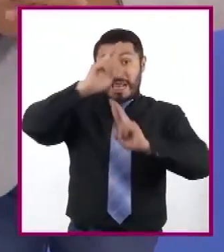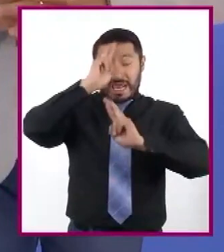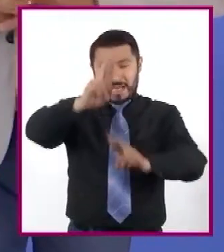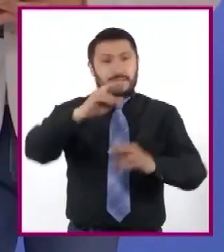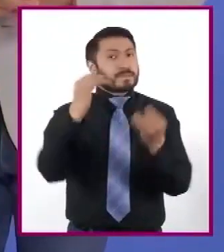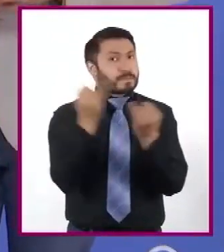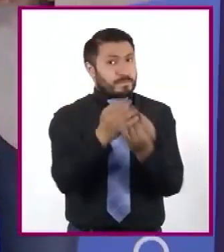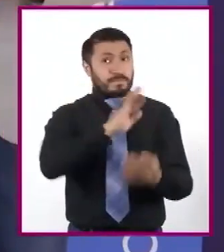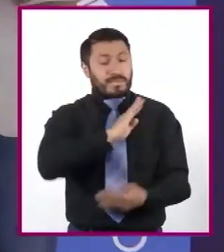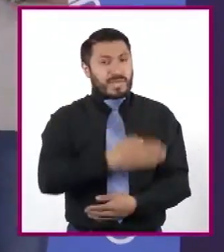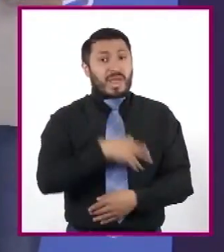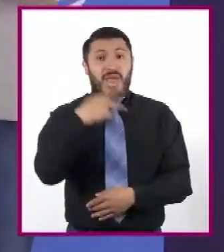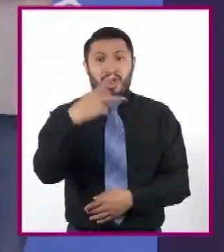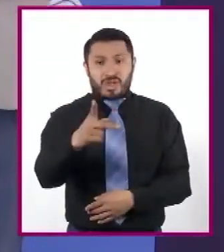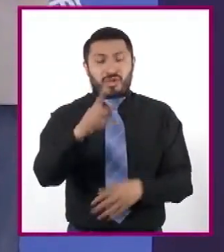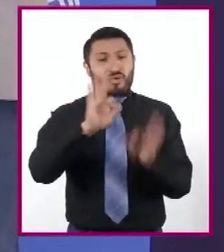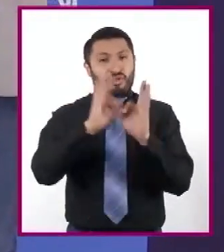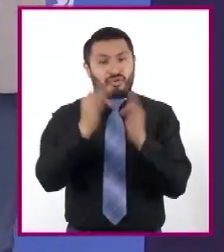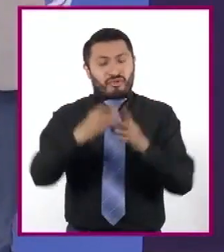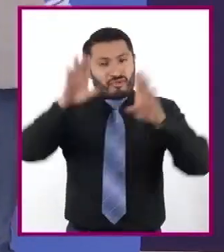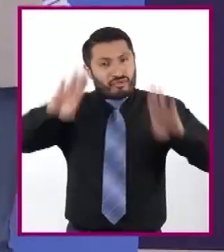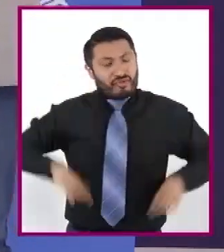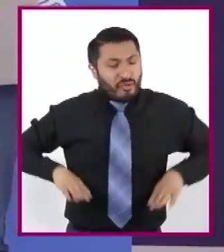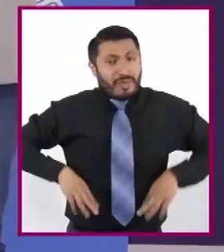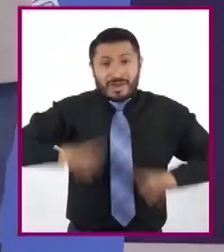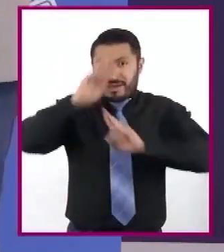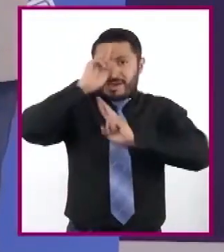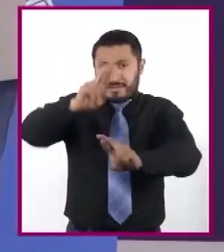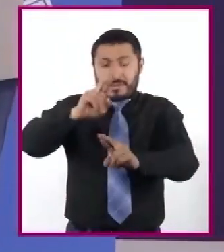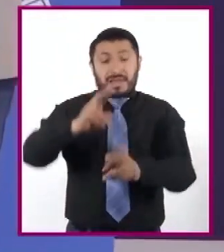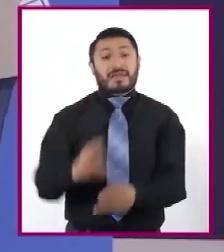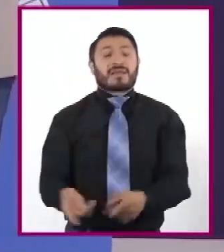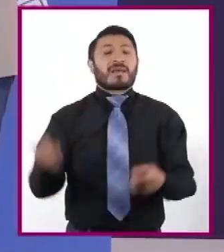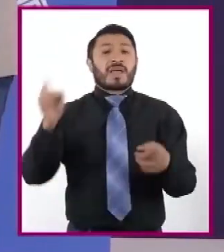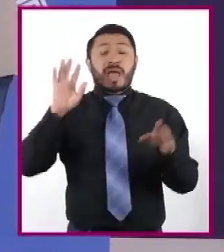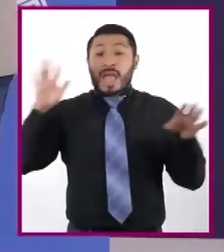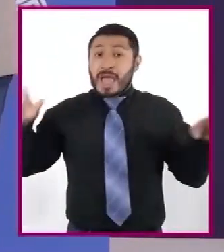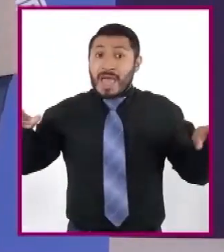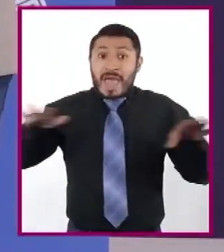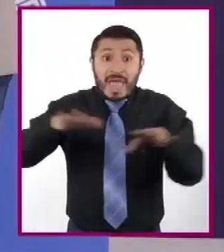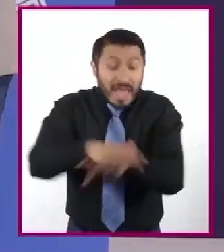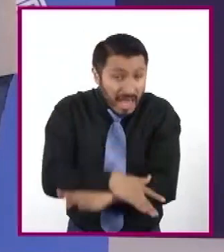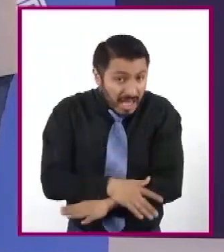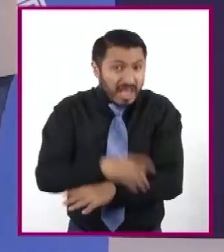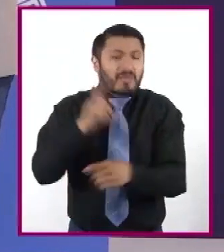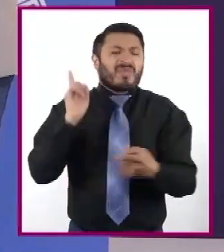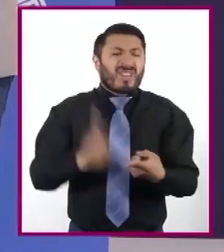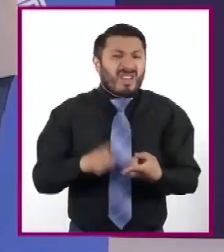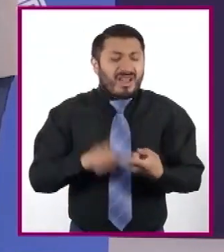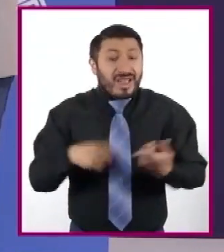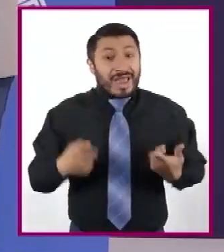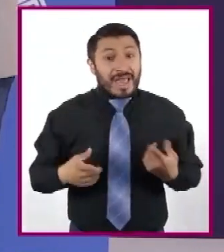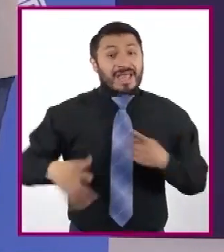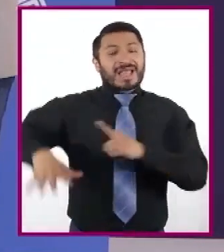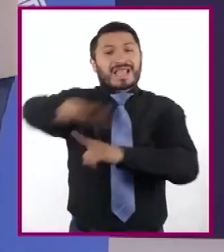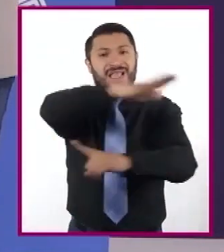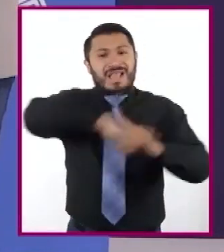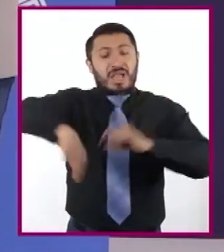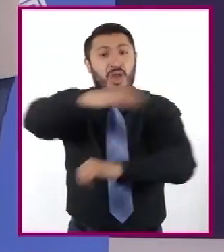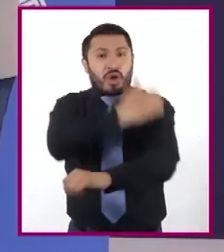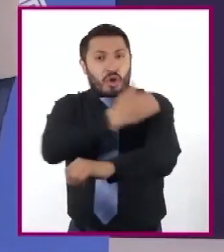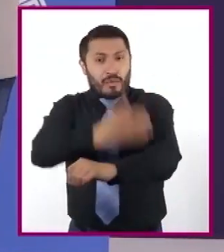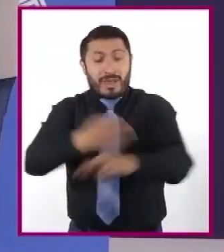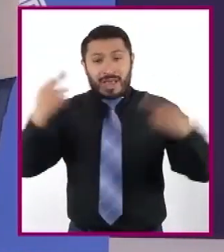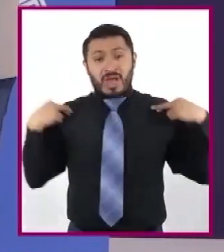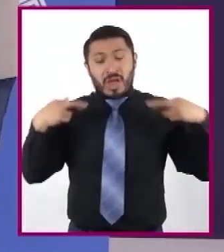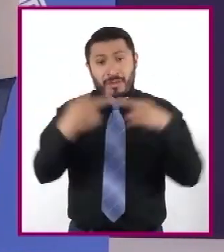español. Los que deben modificar su conducta son tus compañeros y tus profesores, no